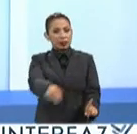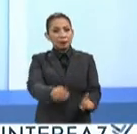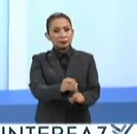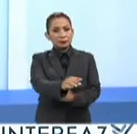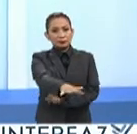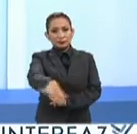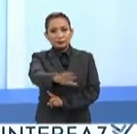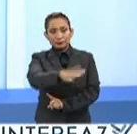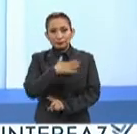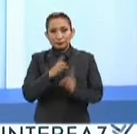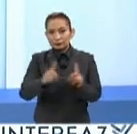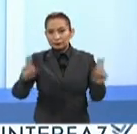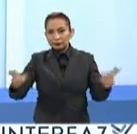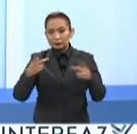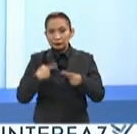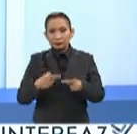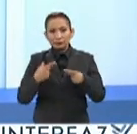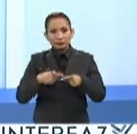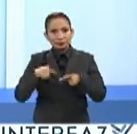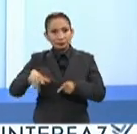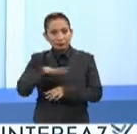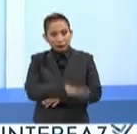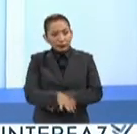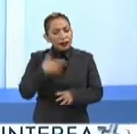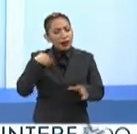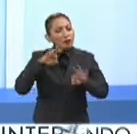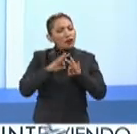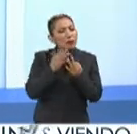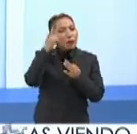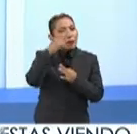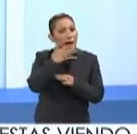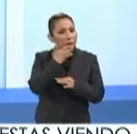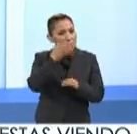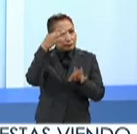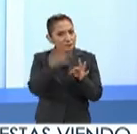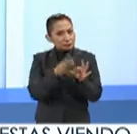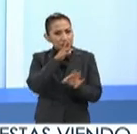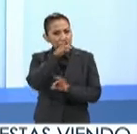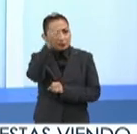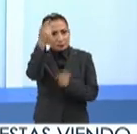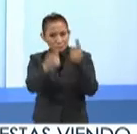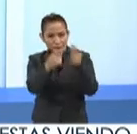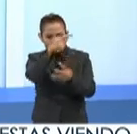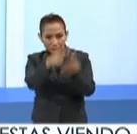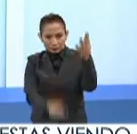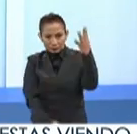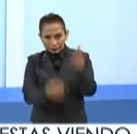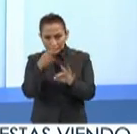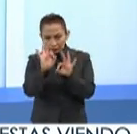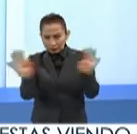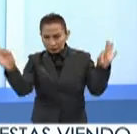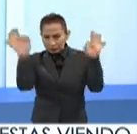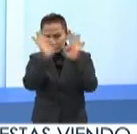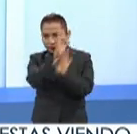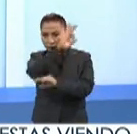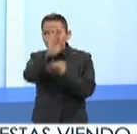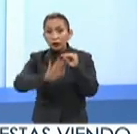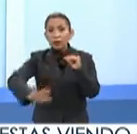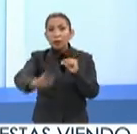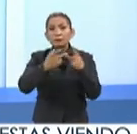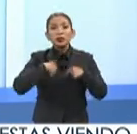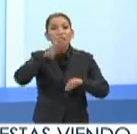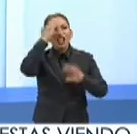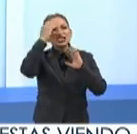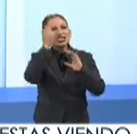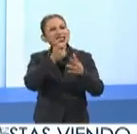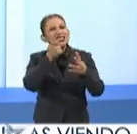el desarrollo de los estudiantes. Las estrategias para llegar a óptimos resultados son varias y es importante que toda la sociedad mexicana